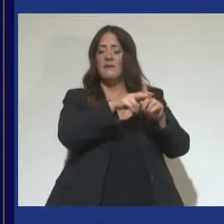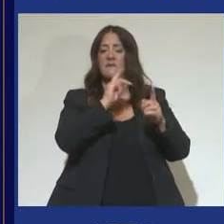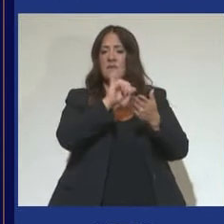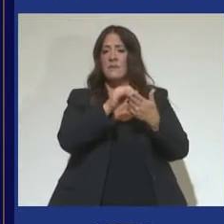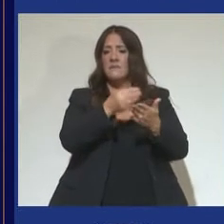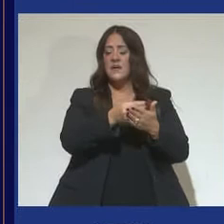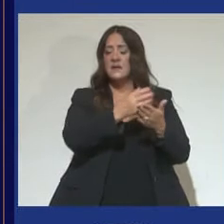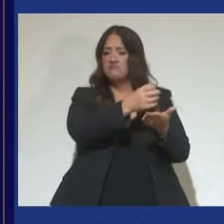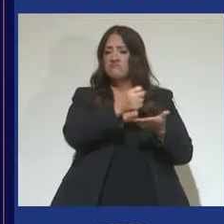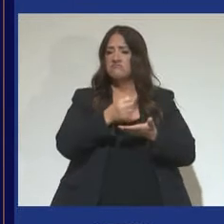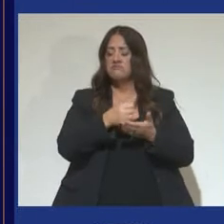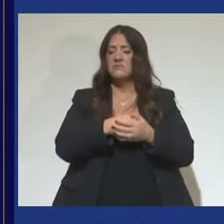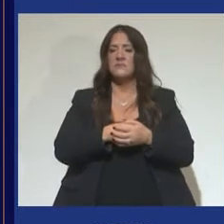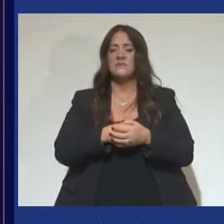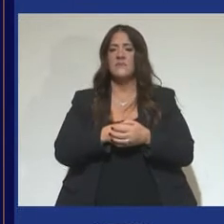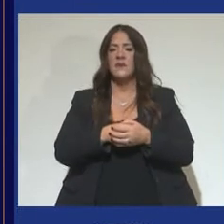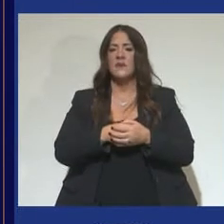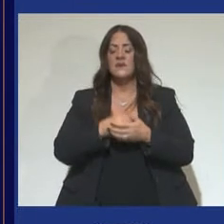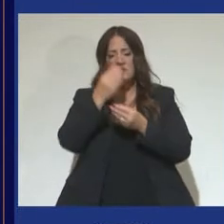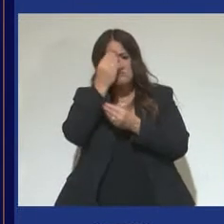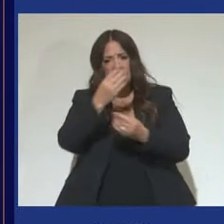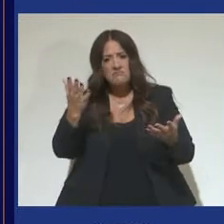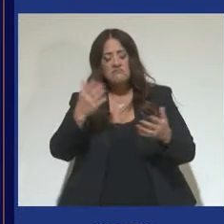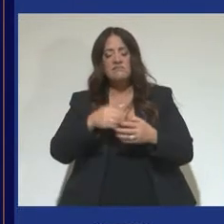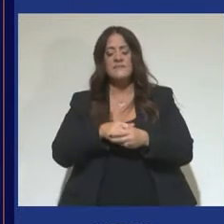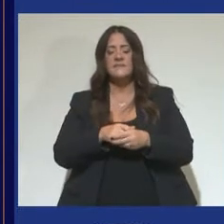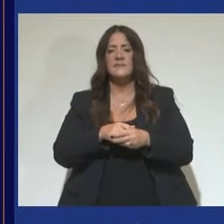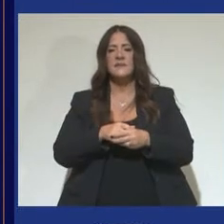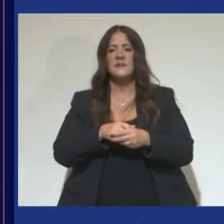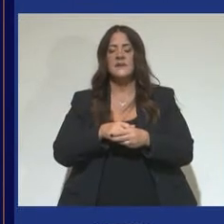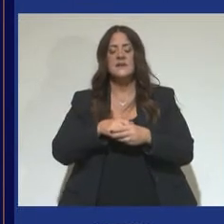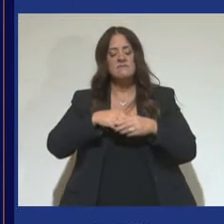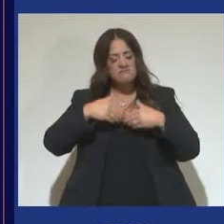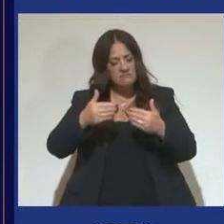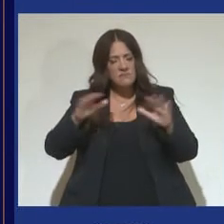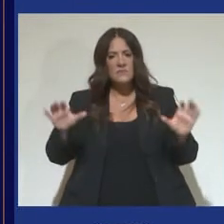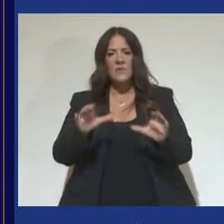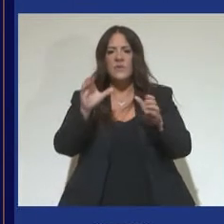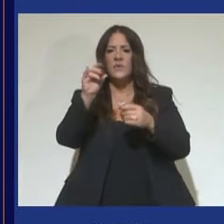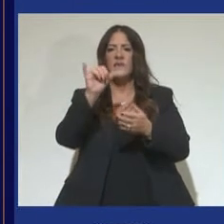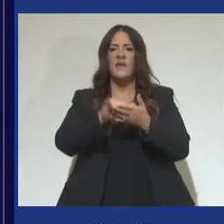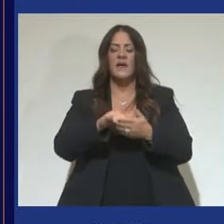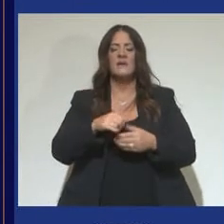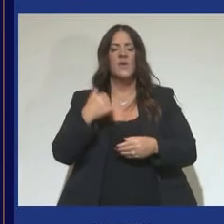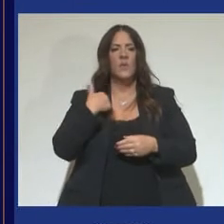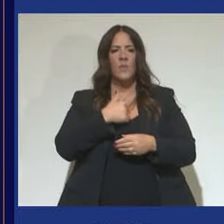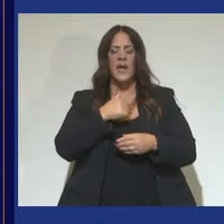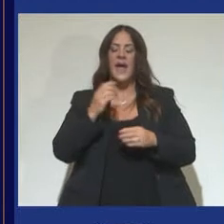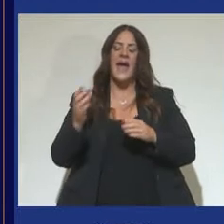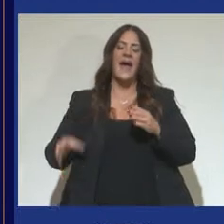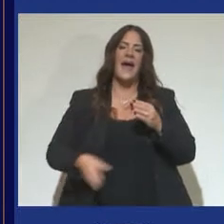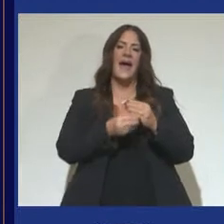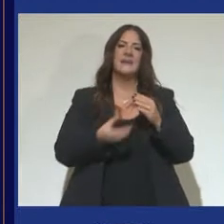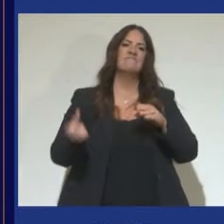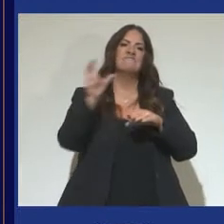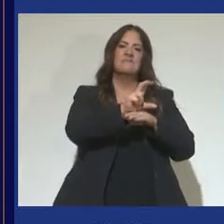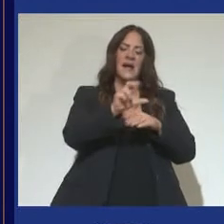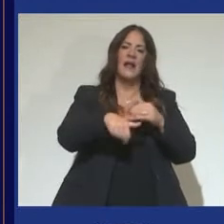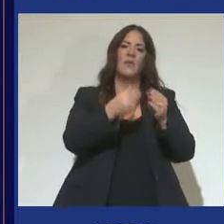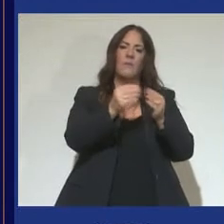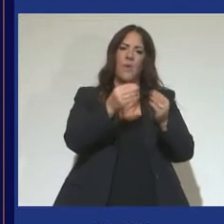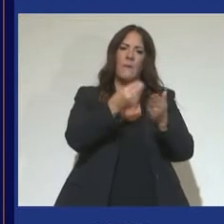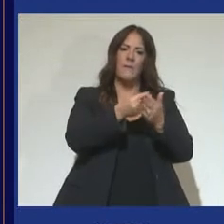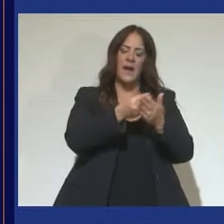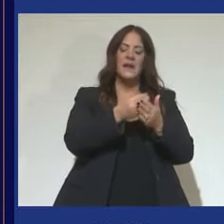esa página para que sepan que ahí está ese sus 500 millones de dólares adicionales y hay acción adicional y